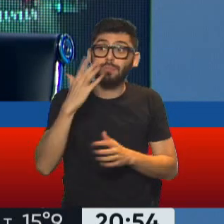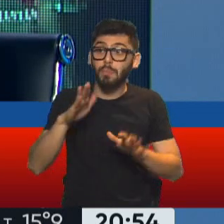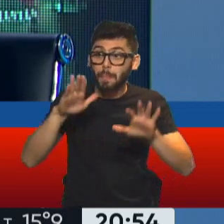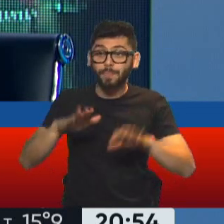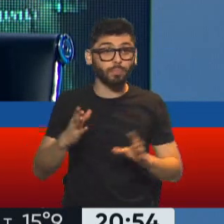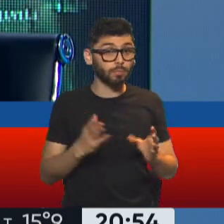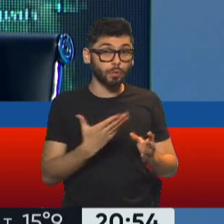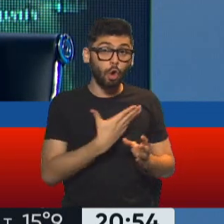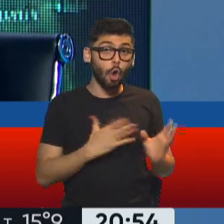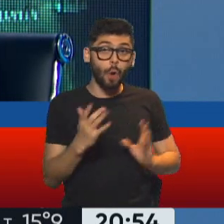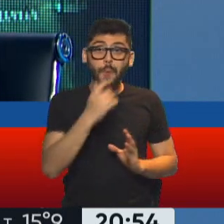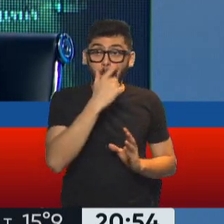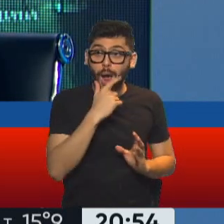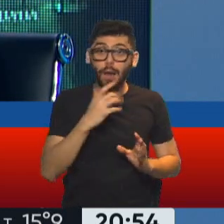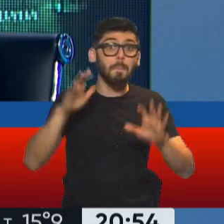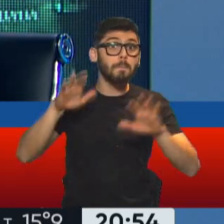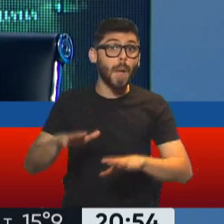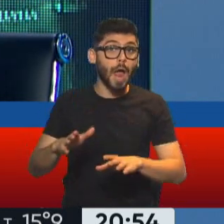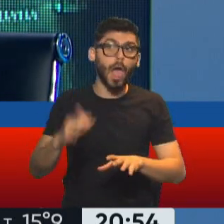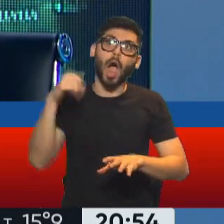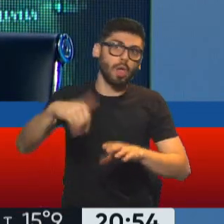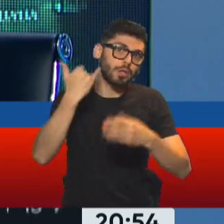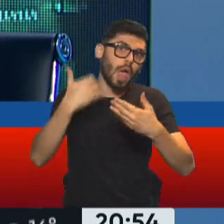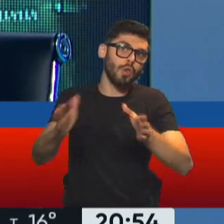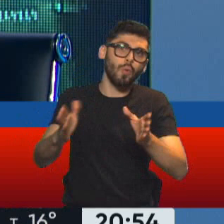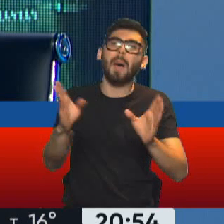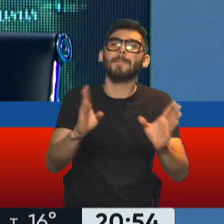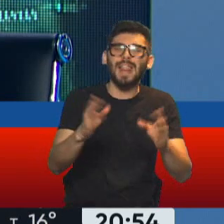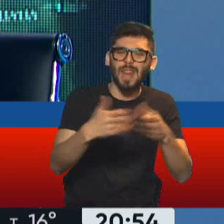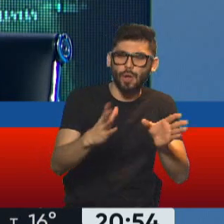los 4 años del macrismo, ya está inaugurado un tramo